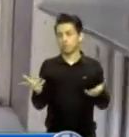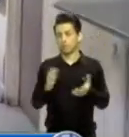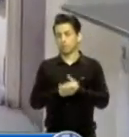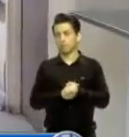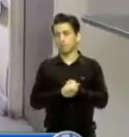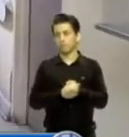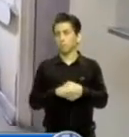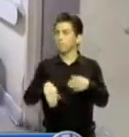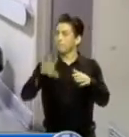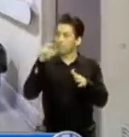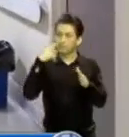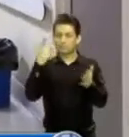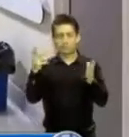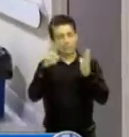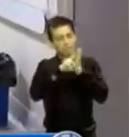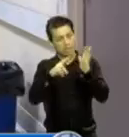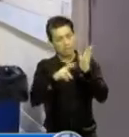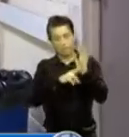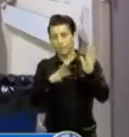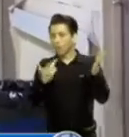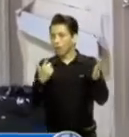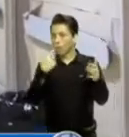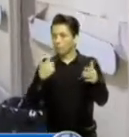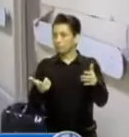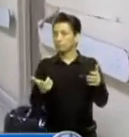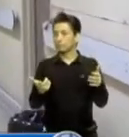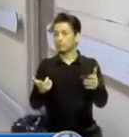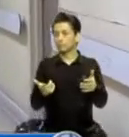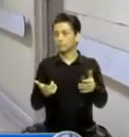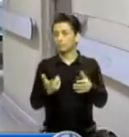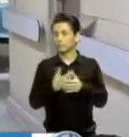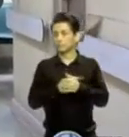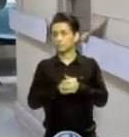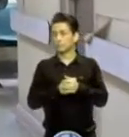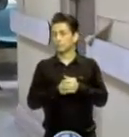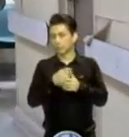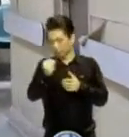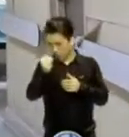drásticas, pero drásticas, para contener la situación.